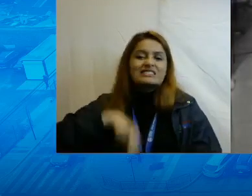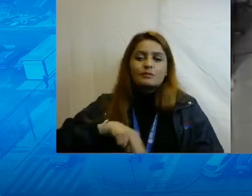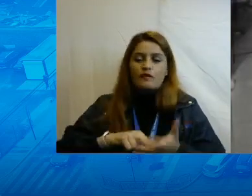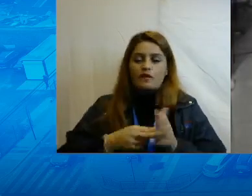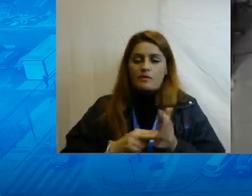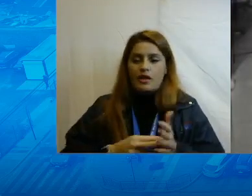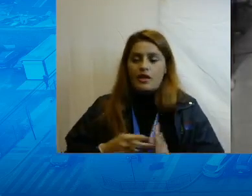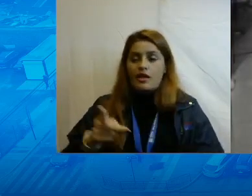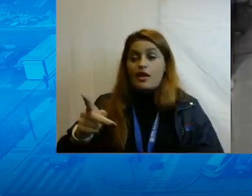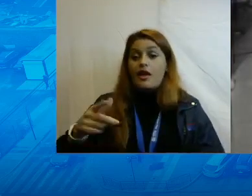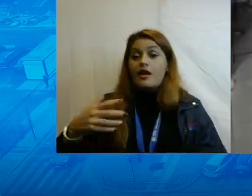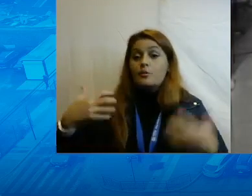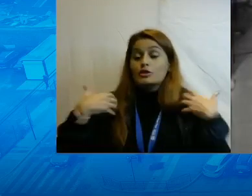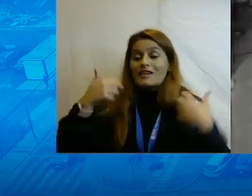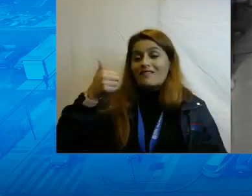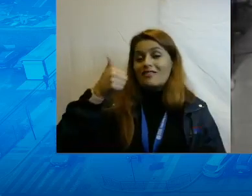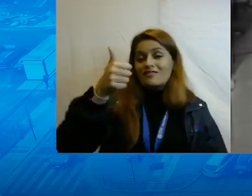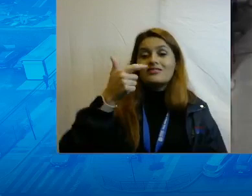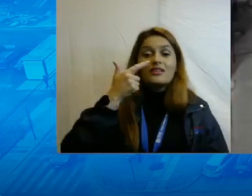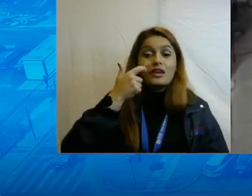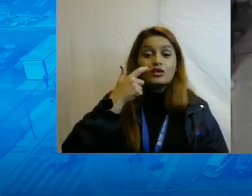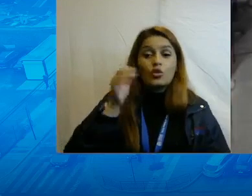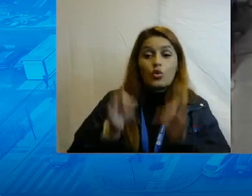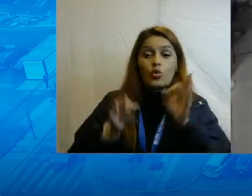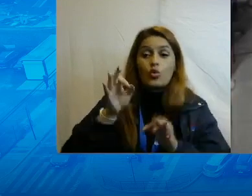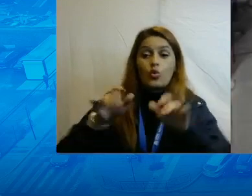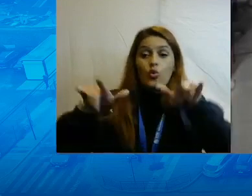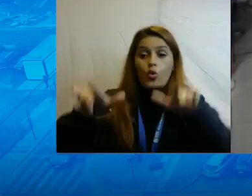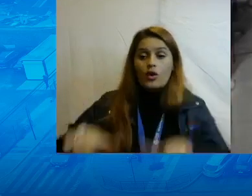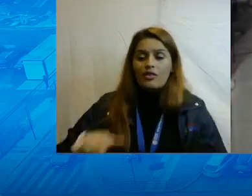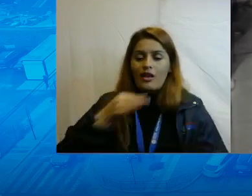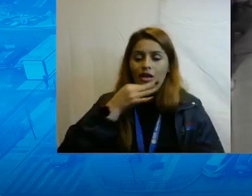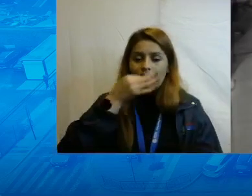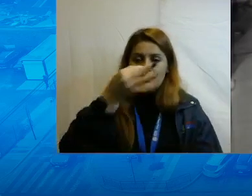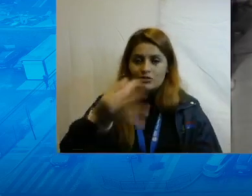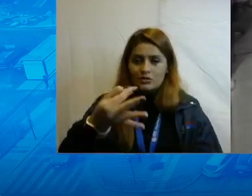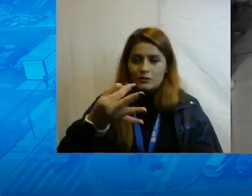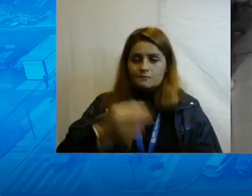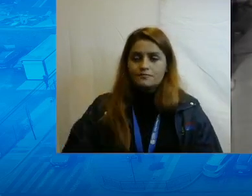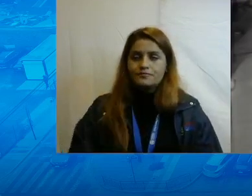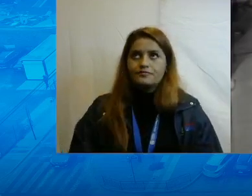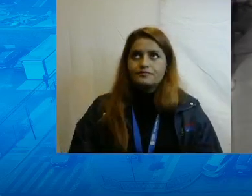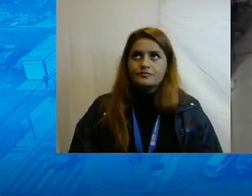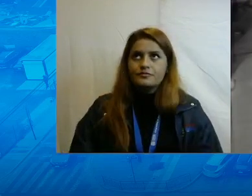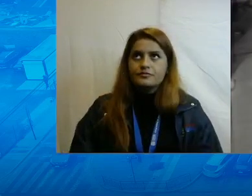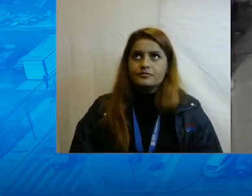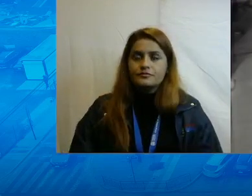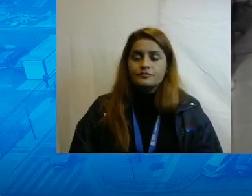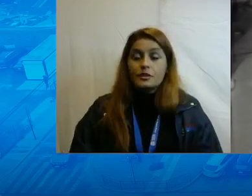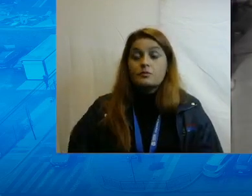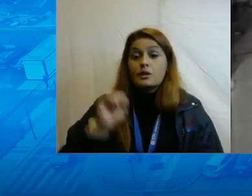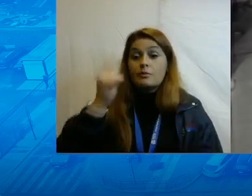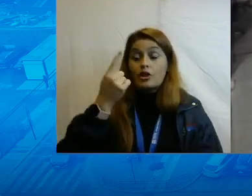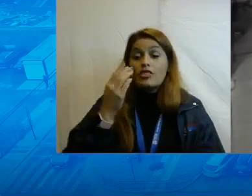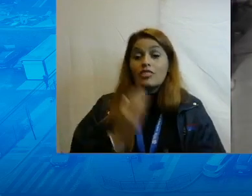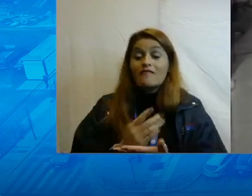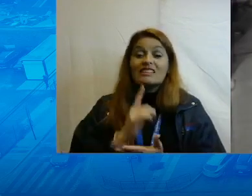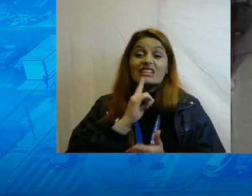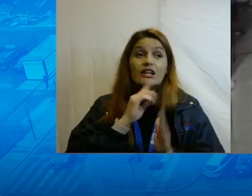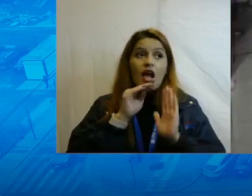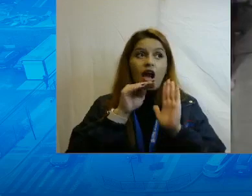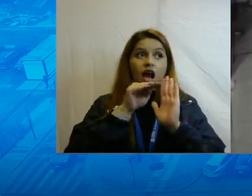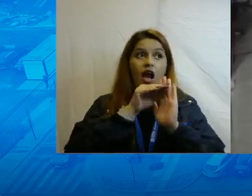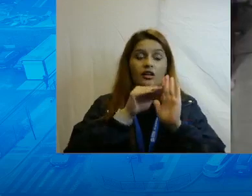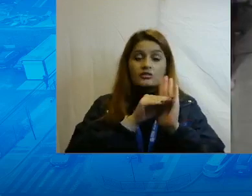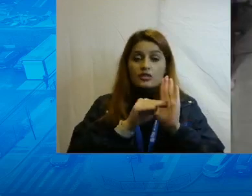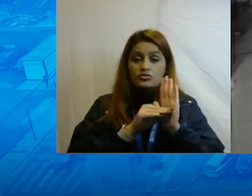ellos. ¿Director? Sí, la alcaldesa nos ha encargado un perentorio. Primero tener un catastro, ponernos